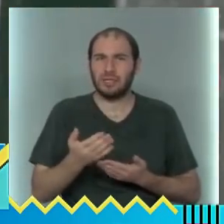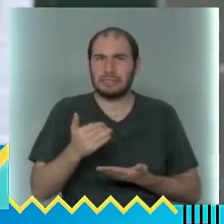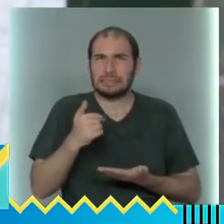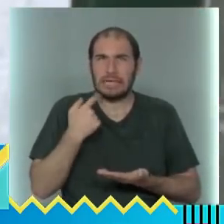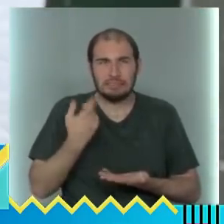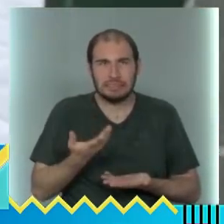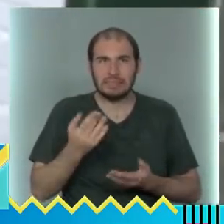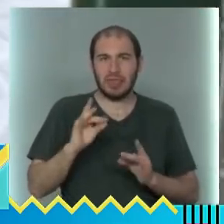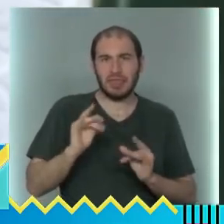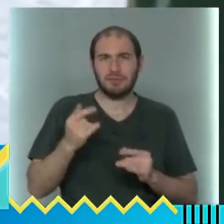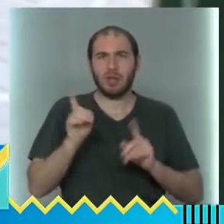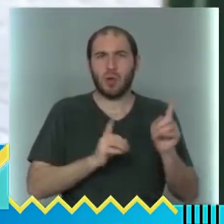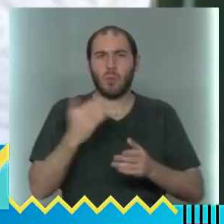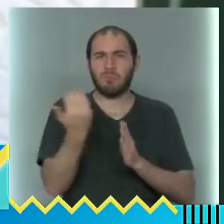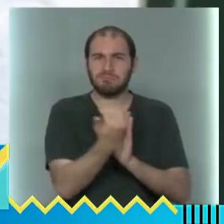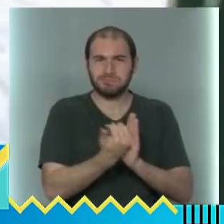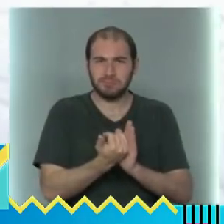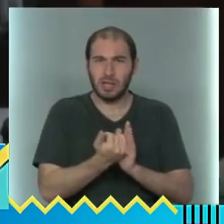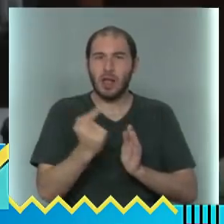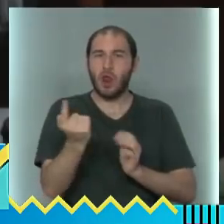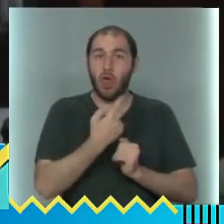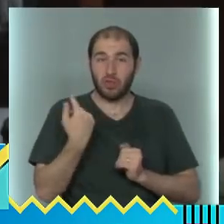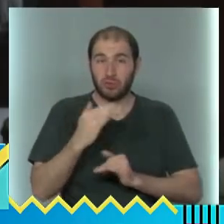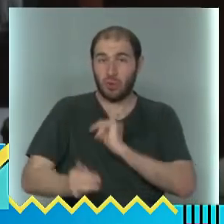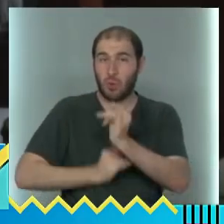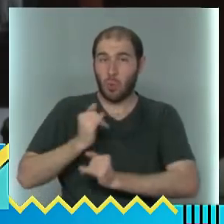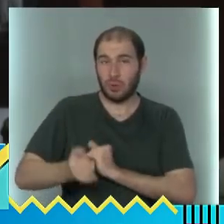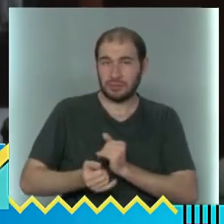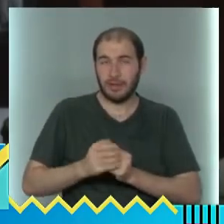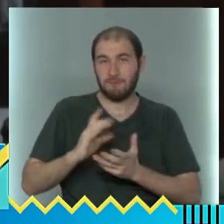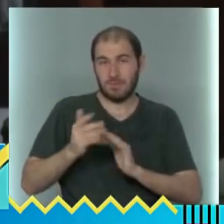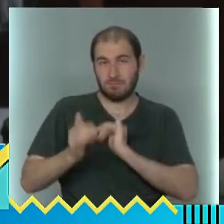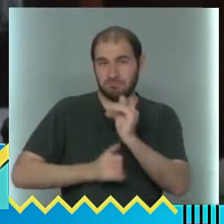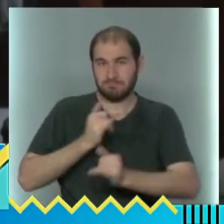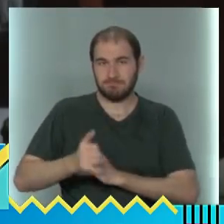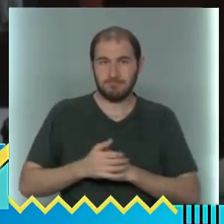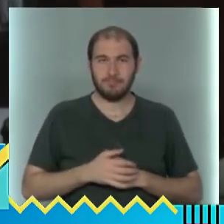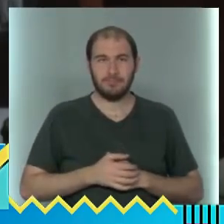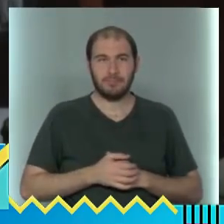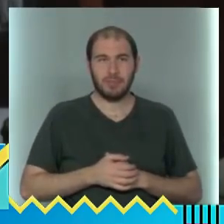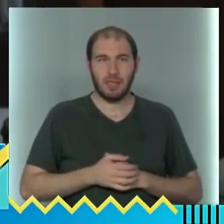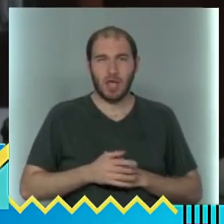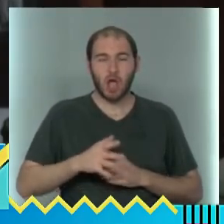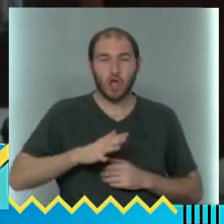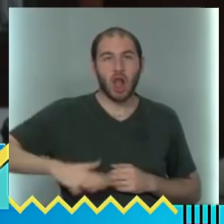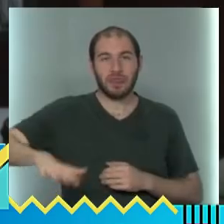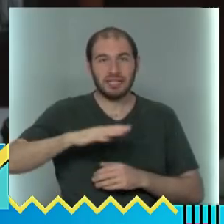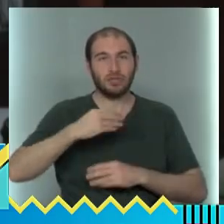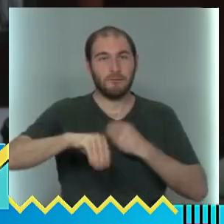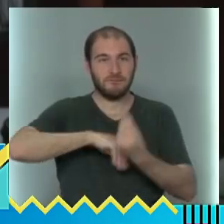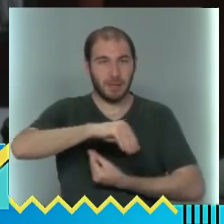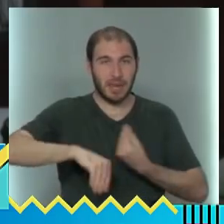cuál es la dificultad que va marcando? Para que nosotros le vamos diciendo de alguna manera, para que el contexto